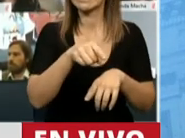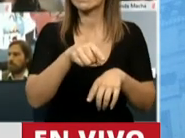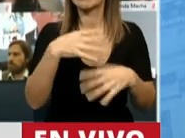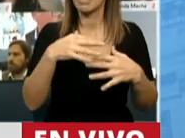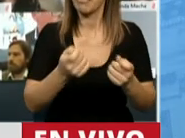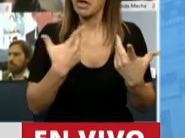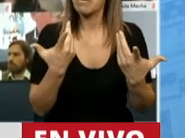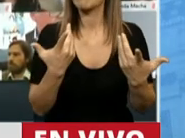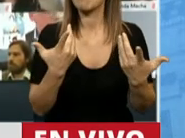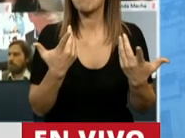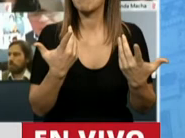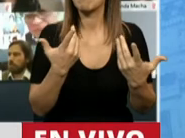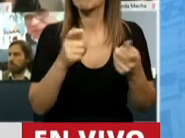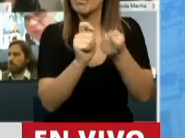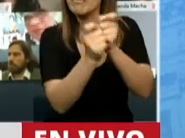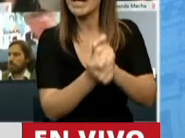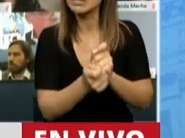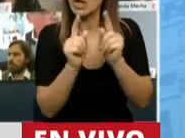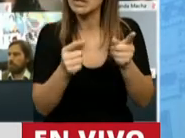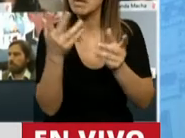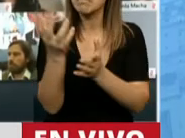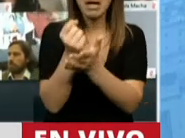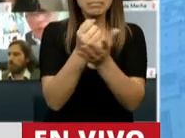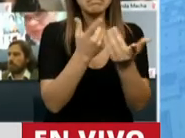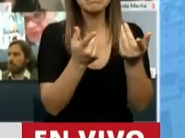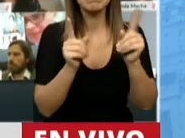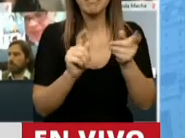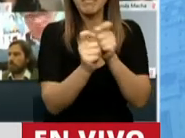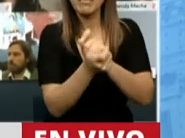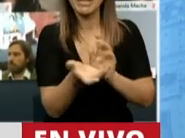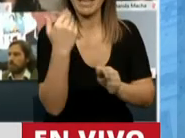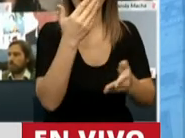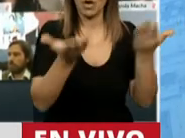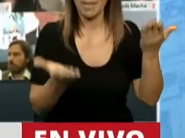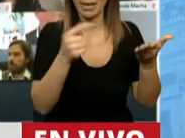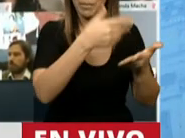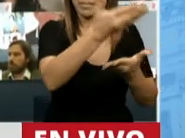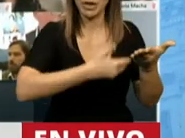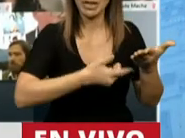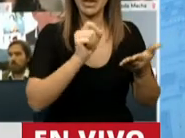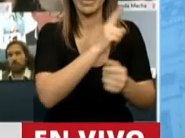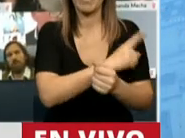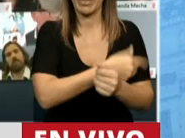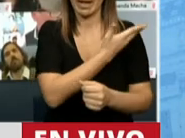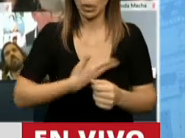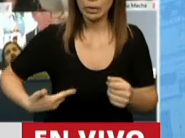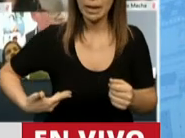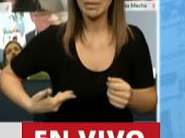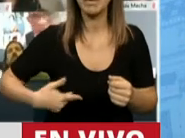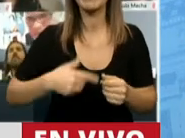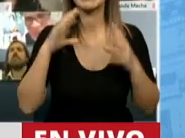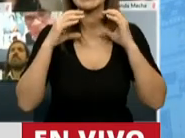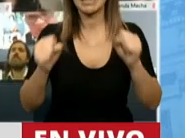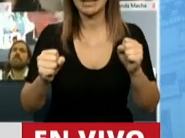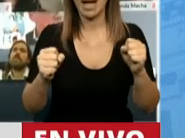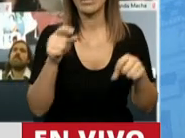permitió modificar también el proyecto original del Poder Ejecutivo. El secretario de Hacienda dio